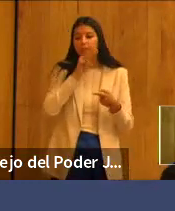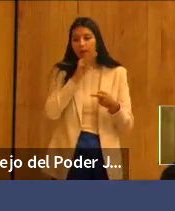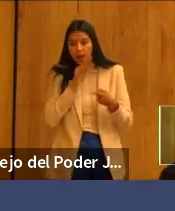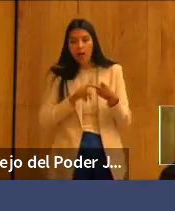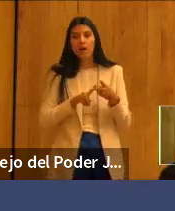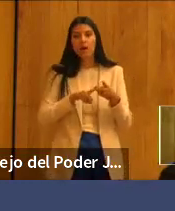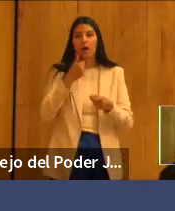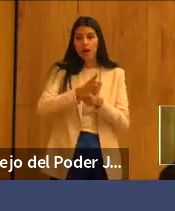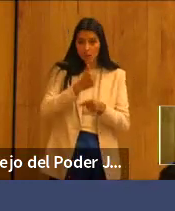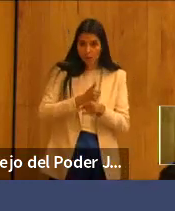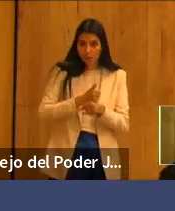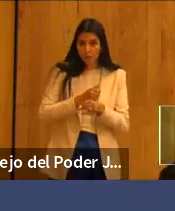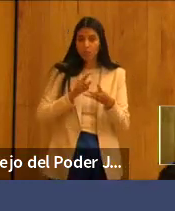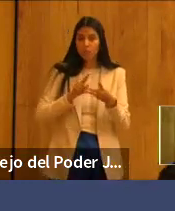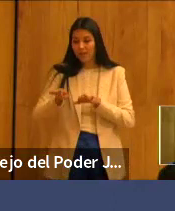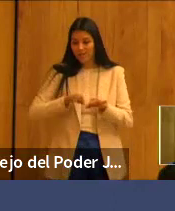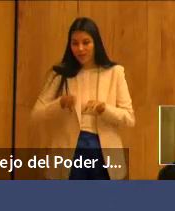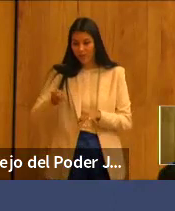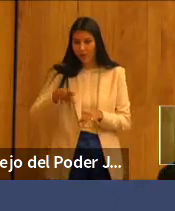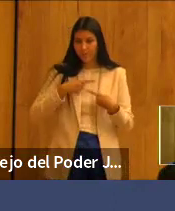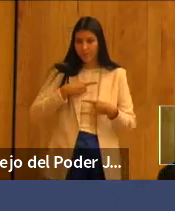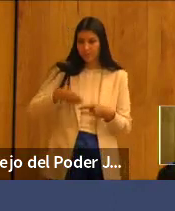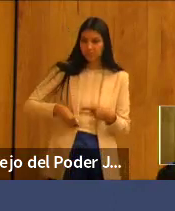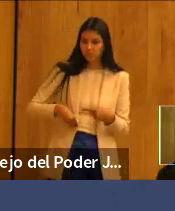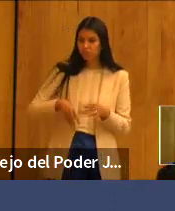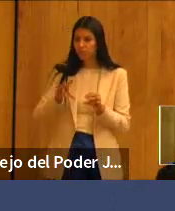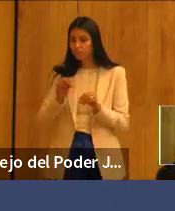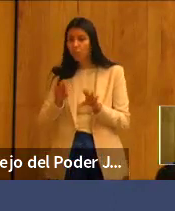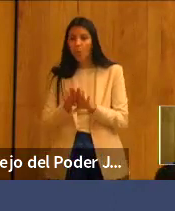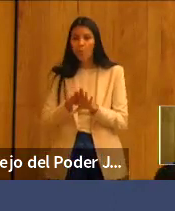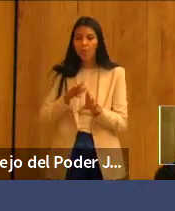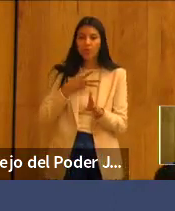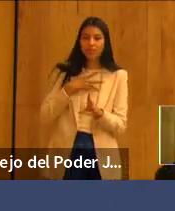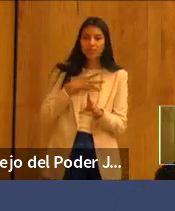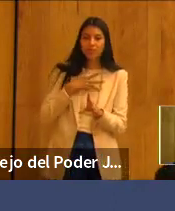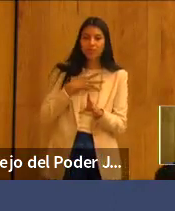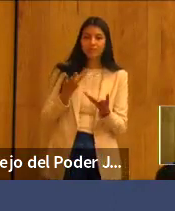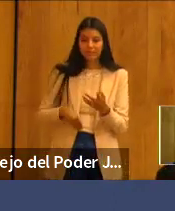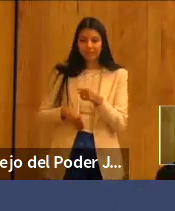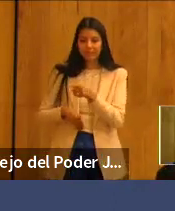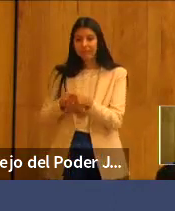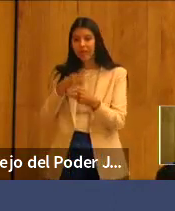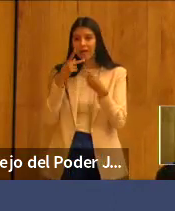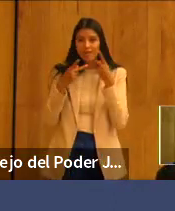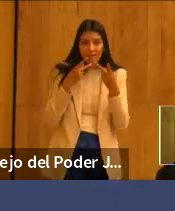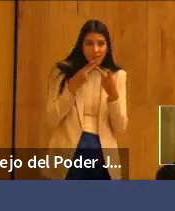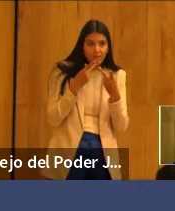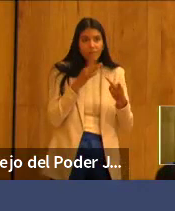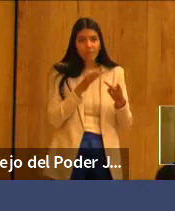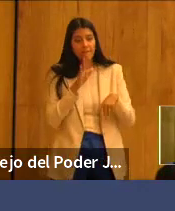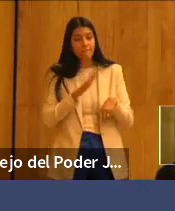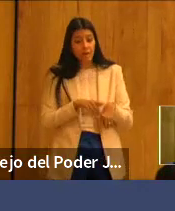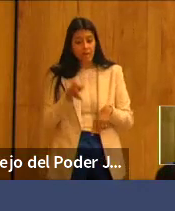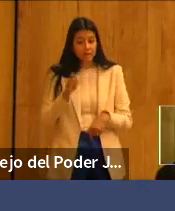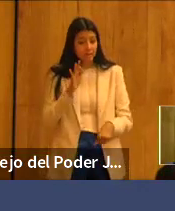los empleadores del acusado. No hubo ninguna afectación, no se pudo acreditar que declararon con parcialidad, por más que